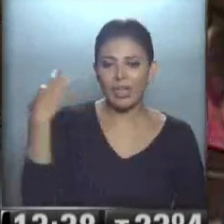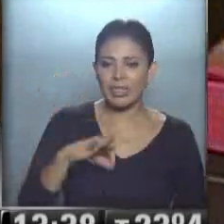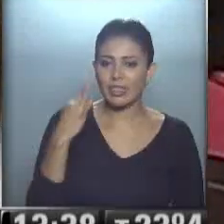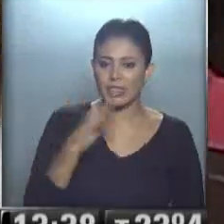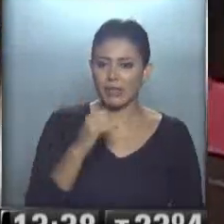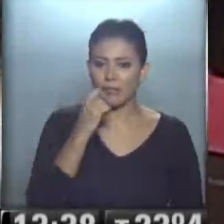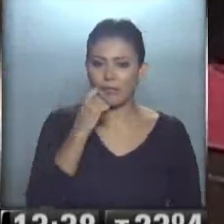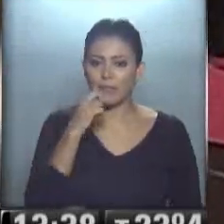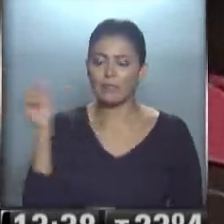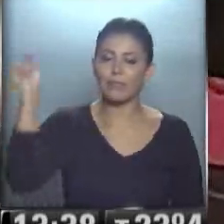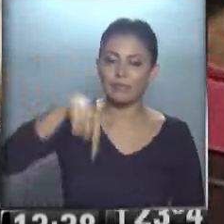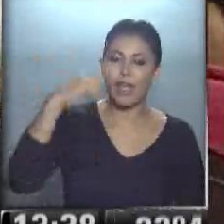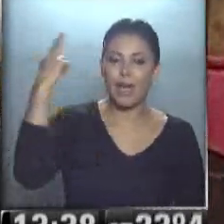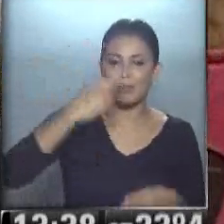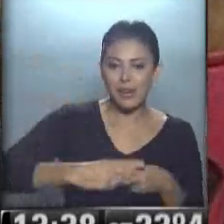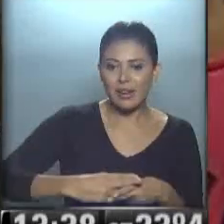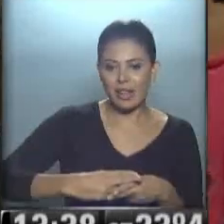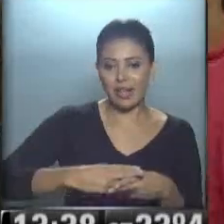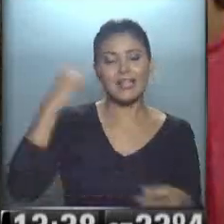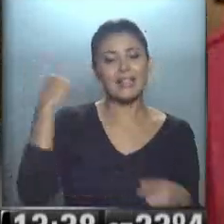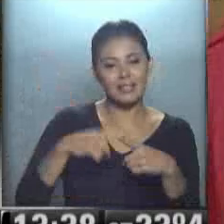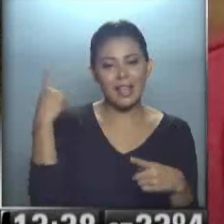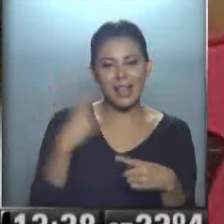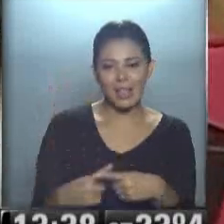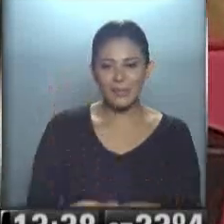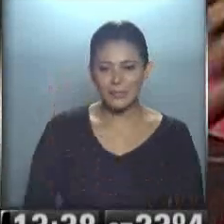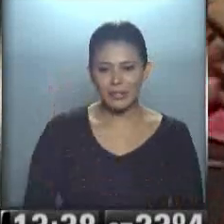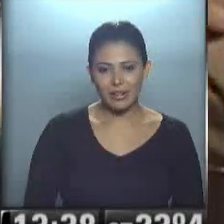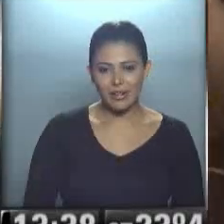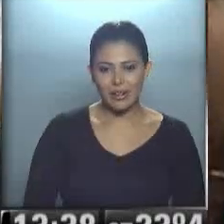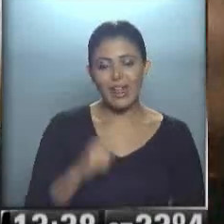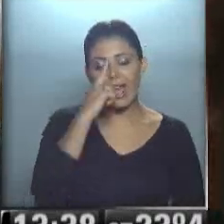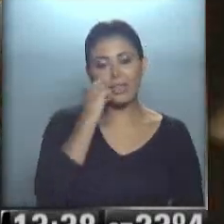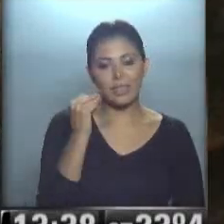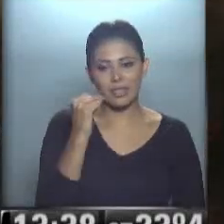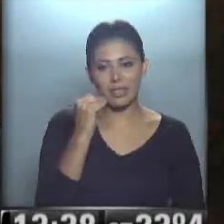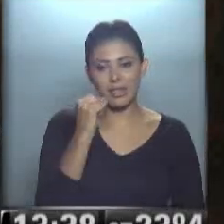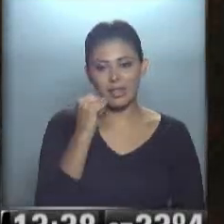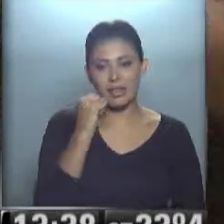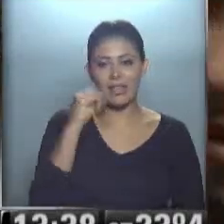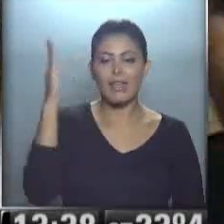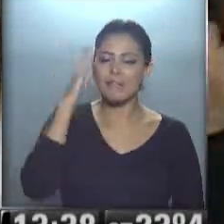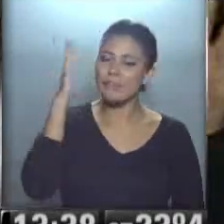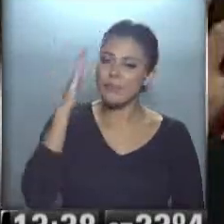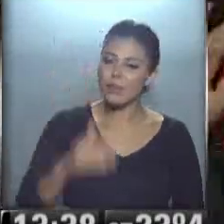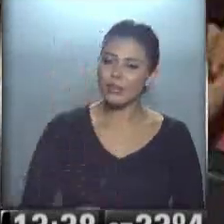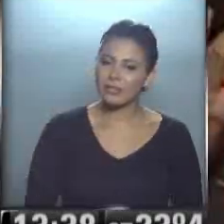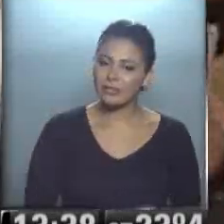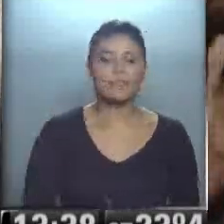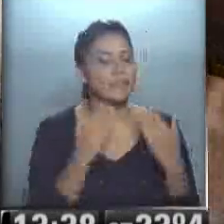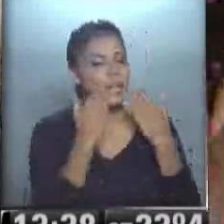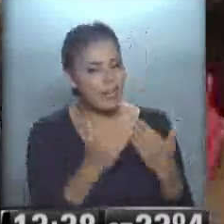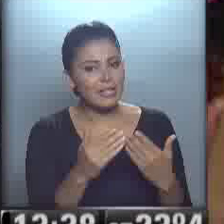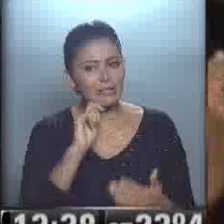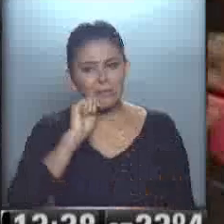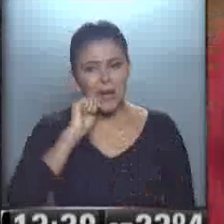donde estoy yo, en la plaza, celebrando el Día de la Memoria. Muchas gracias. Mirá